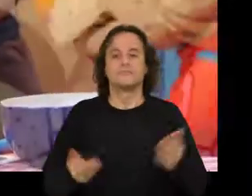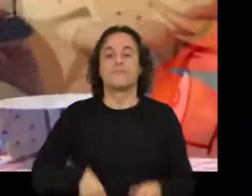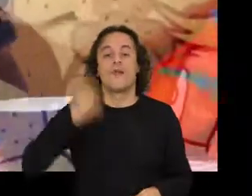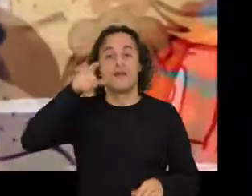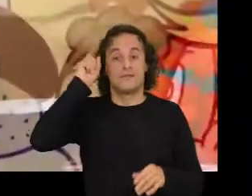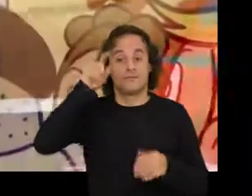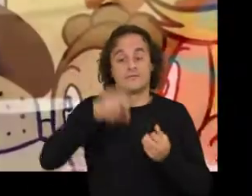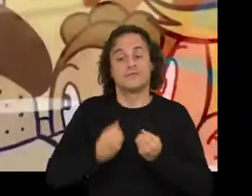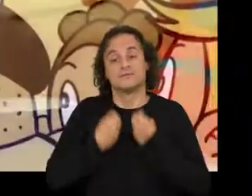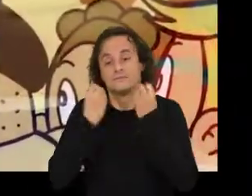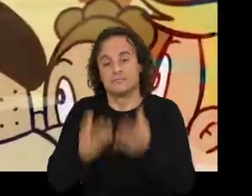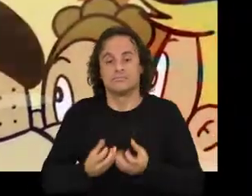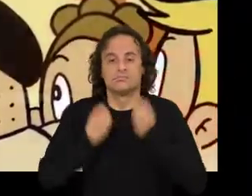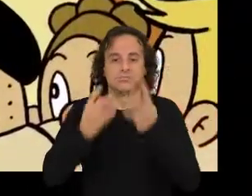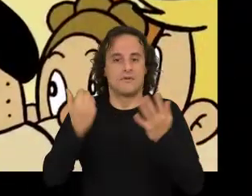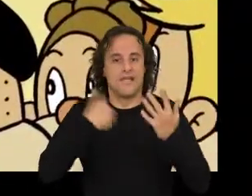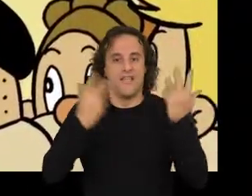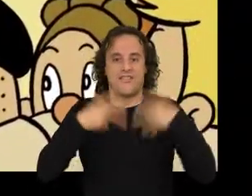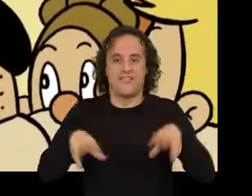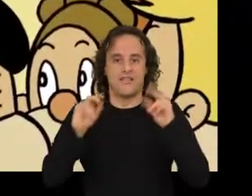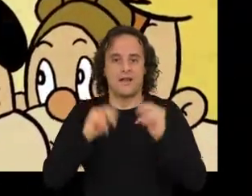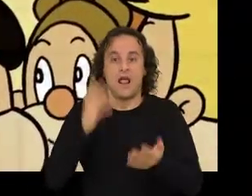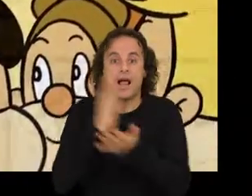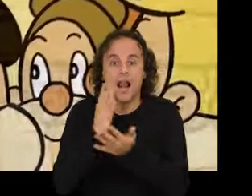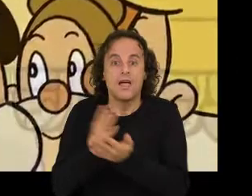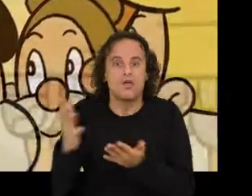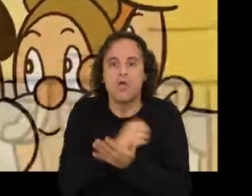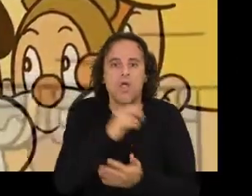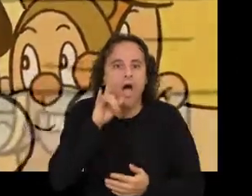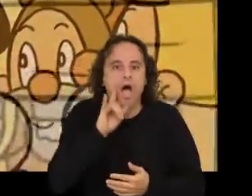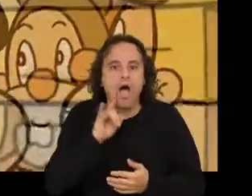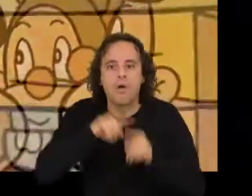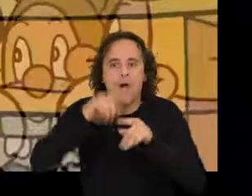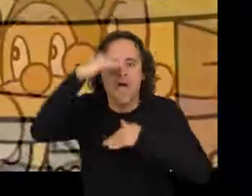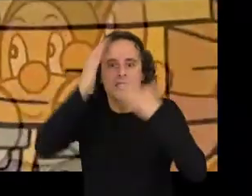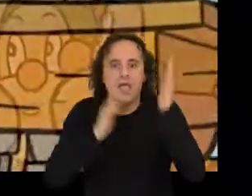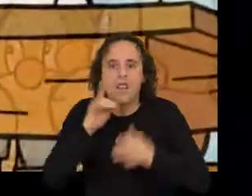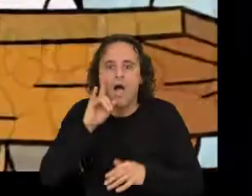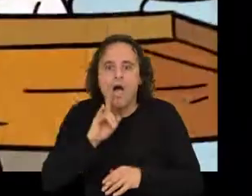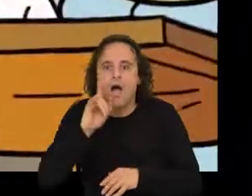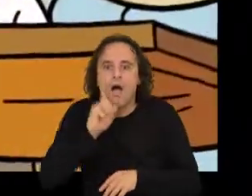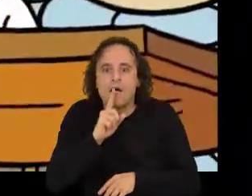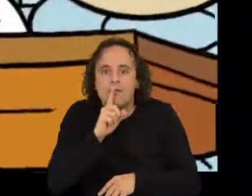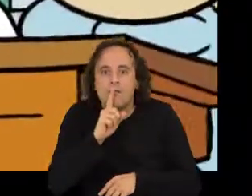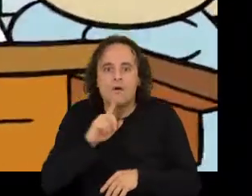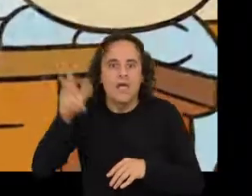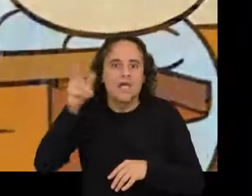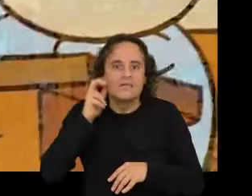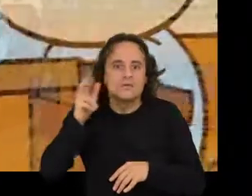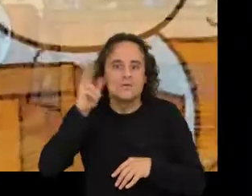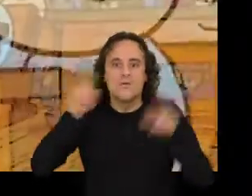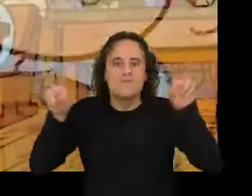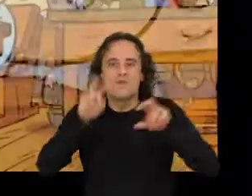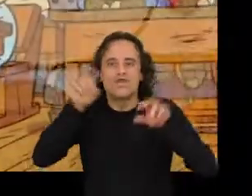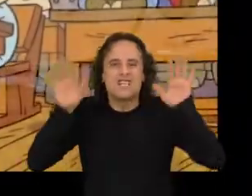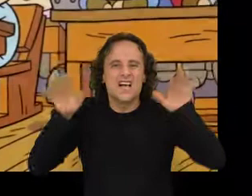Cuando mestre acabó de contar, estaba toda a clase atenta y calada como un peto. Y no se oía ninguna